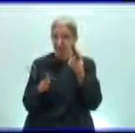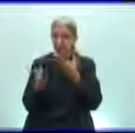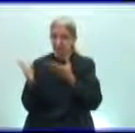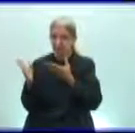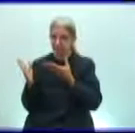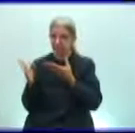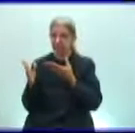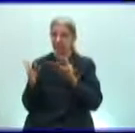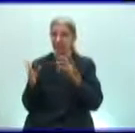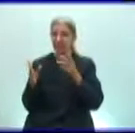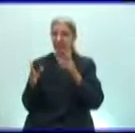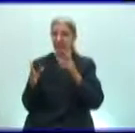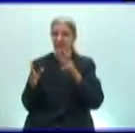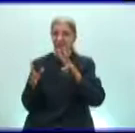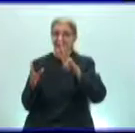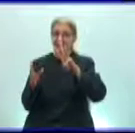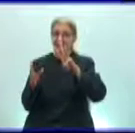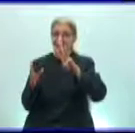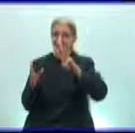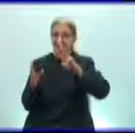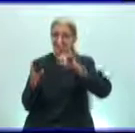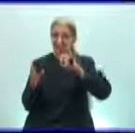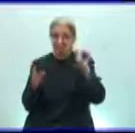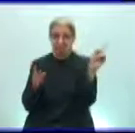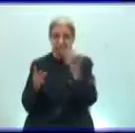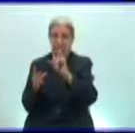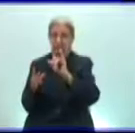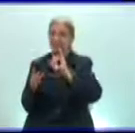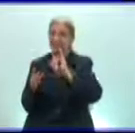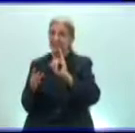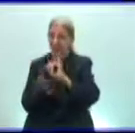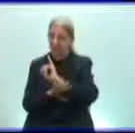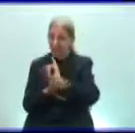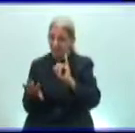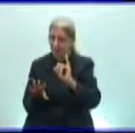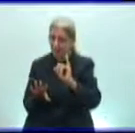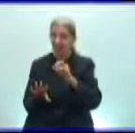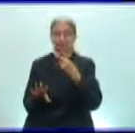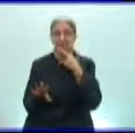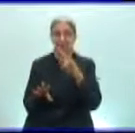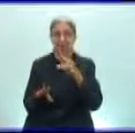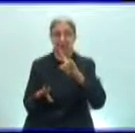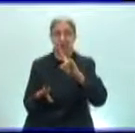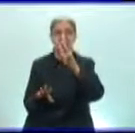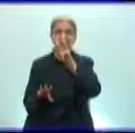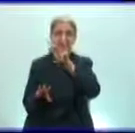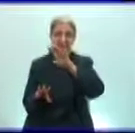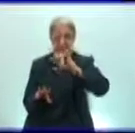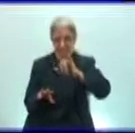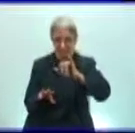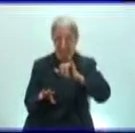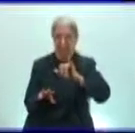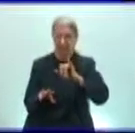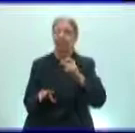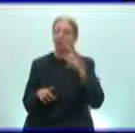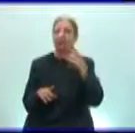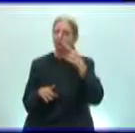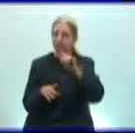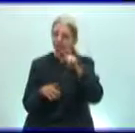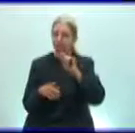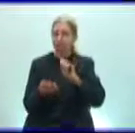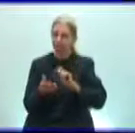Aquí dice 36, realmente 6 al cuadrado y el resultado es 36. Me disculpan ese lapsus, pero bueno, ustedes lo pueden